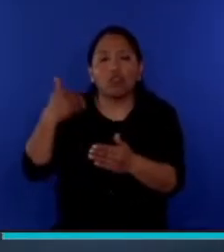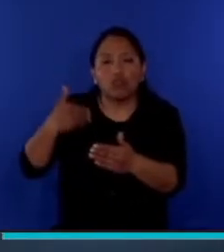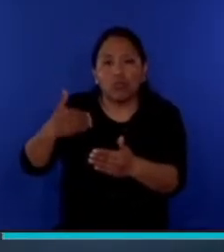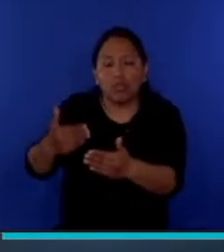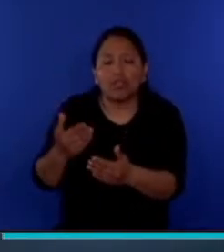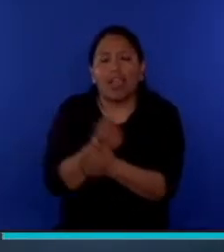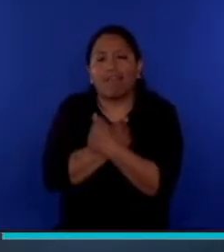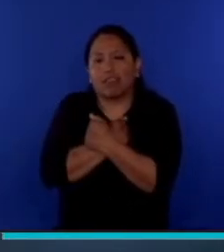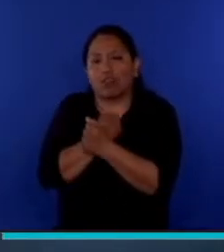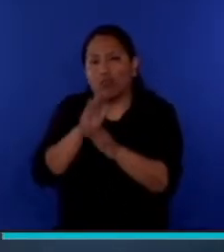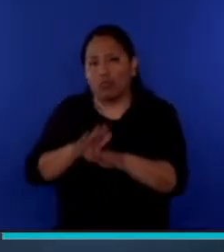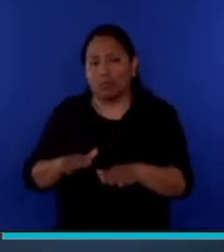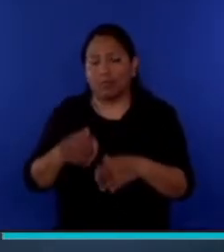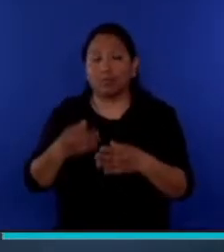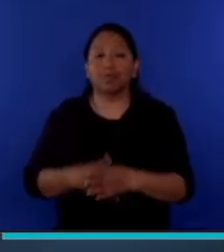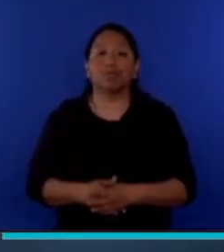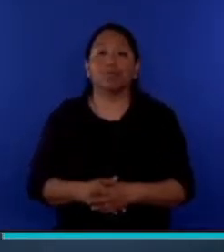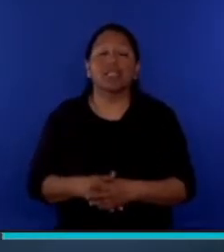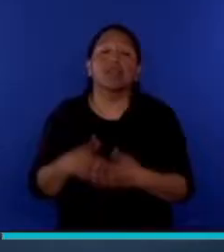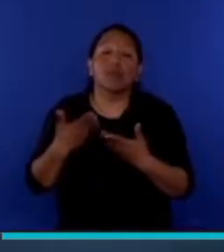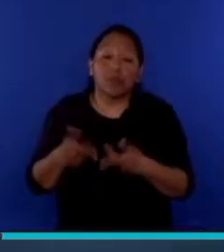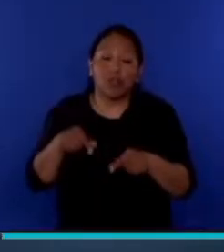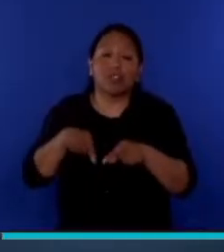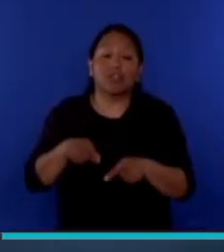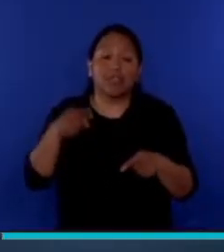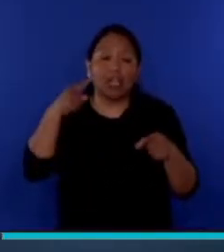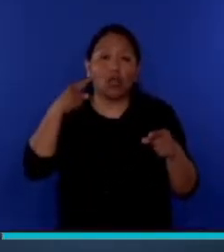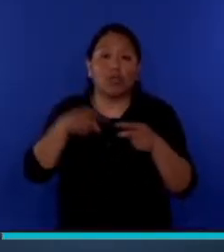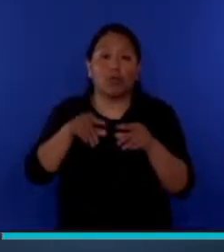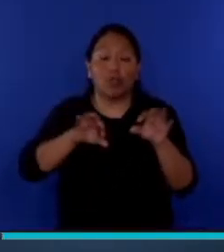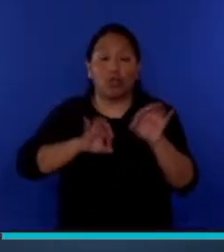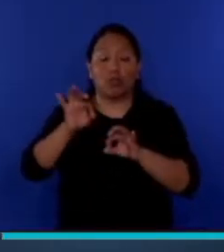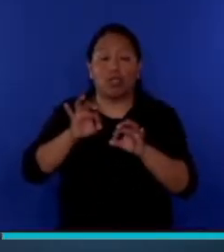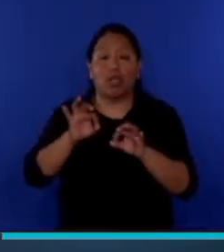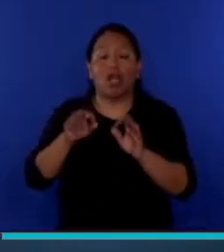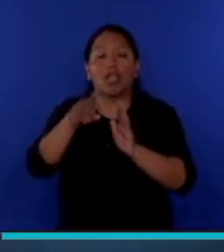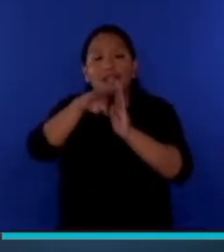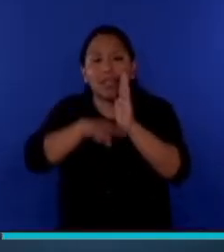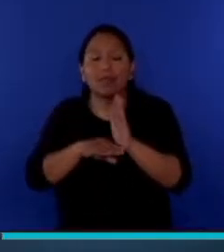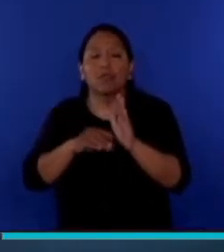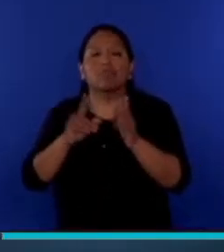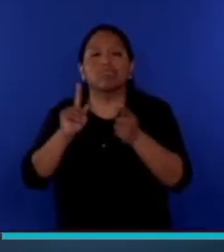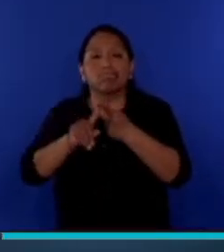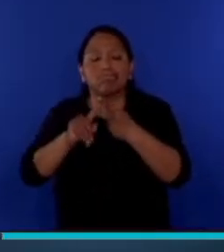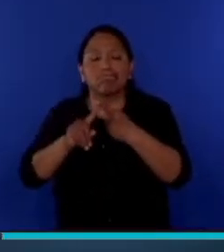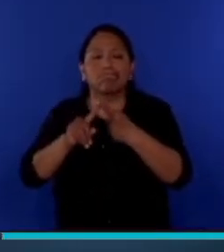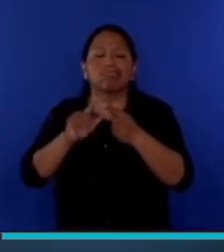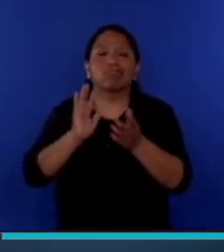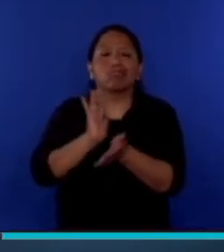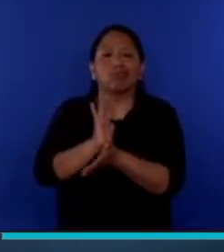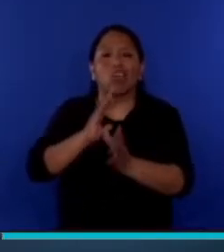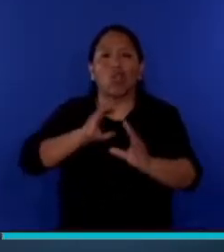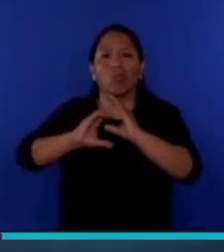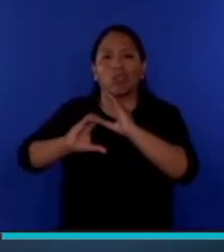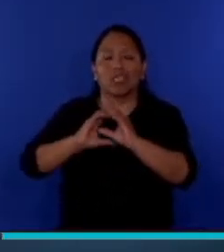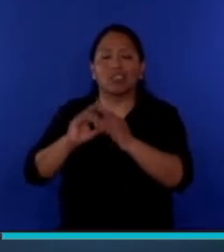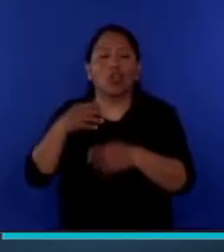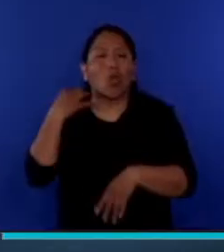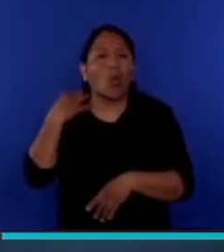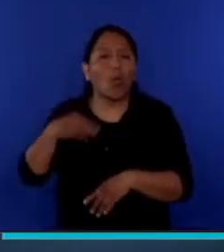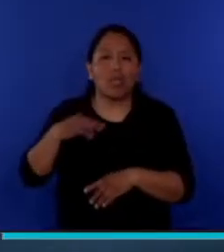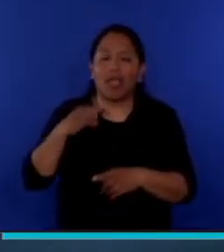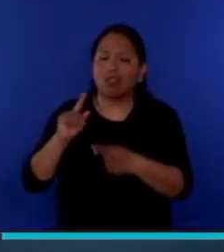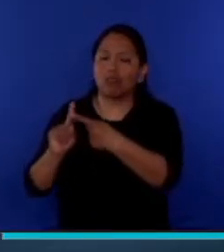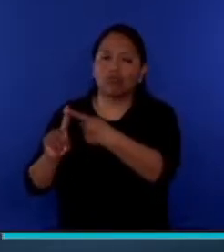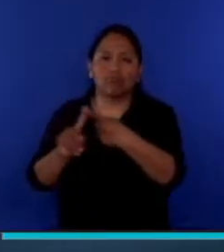abrazando fuertemente. Y de esto se trata el proyecto de pensar un régimen de comunicación que va a ser obligatorio que